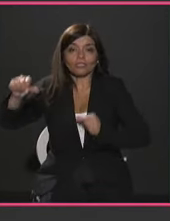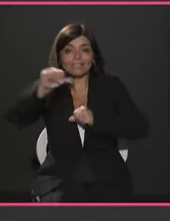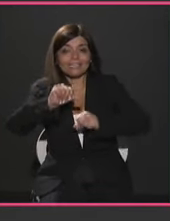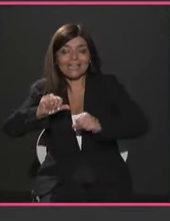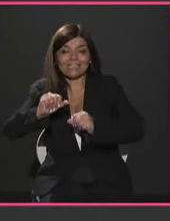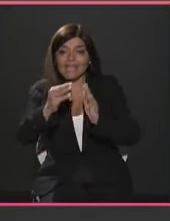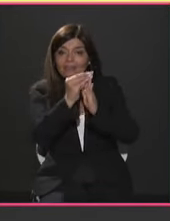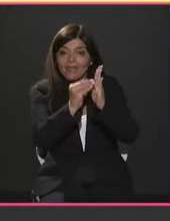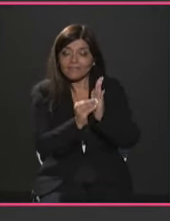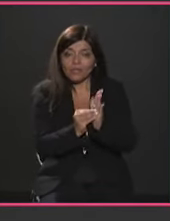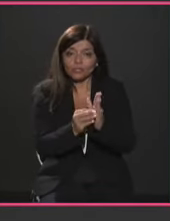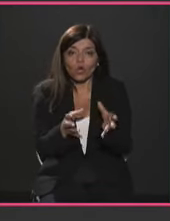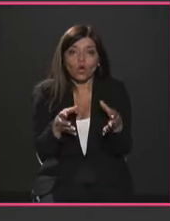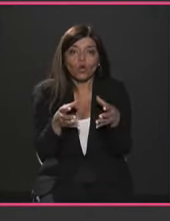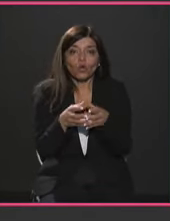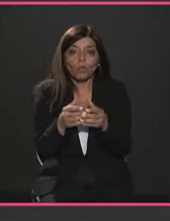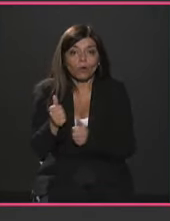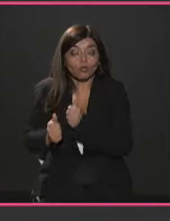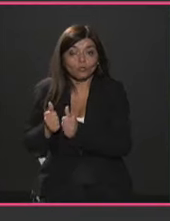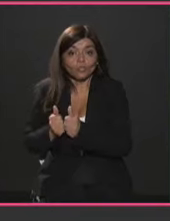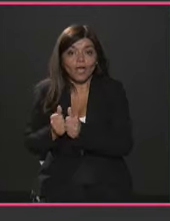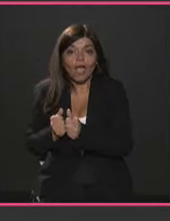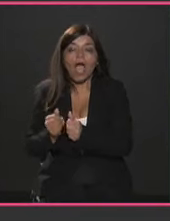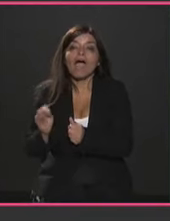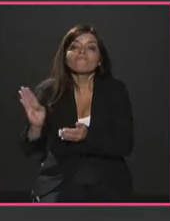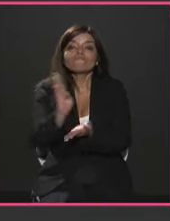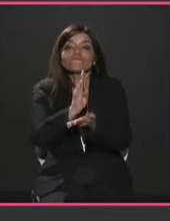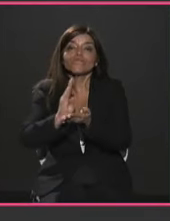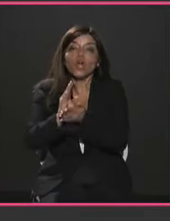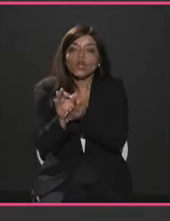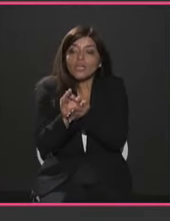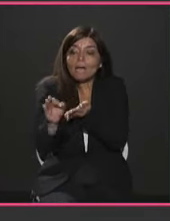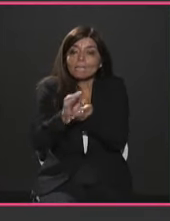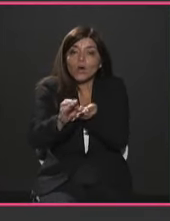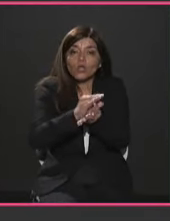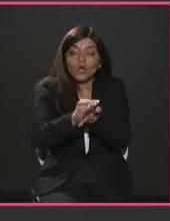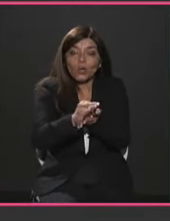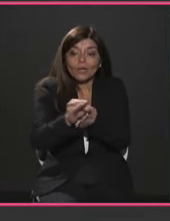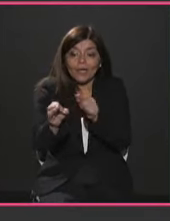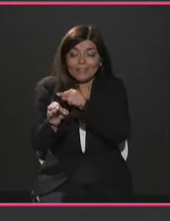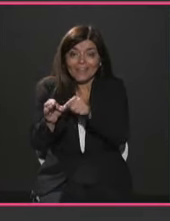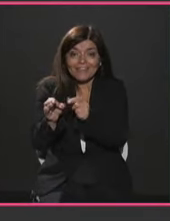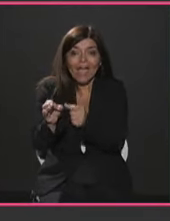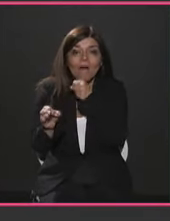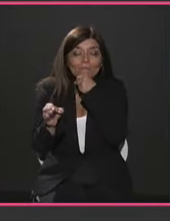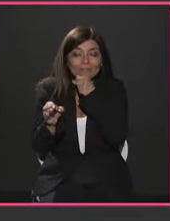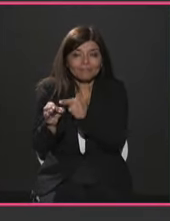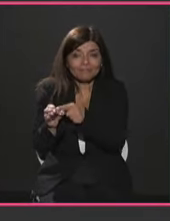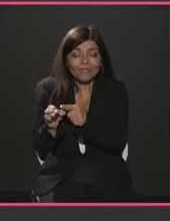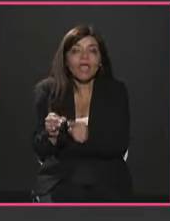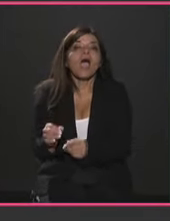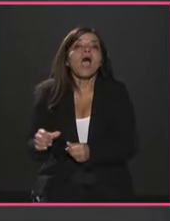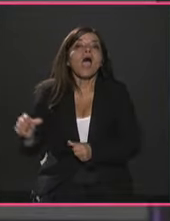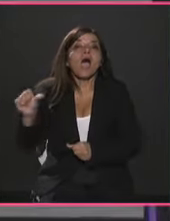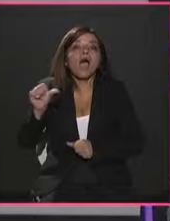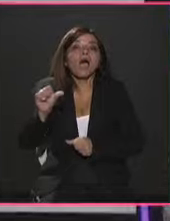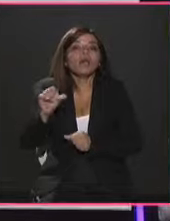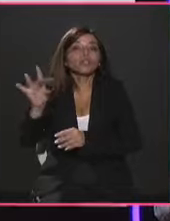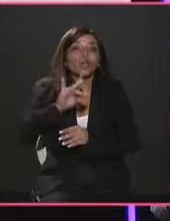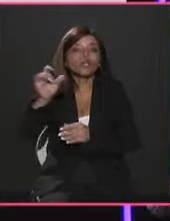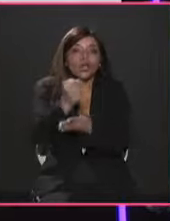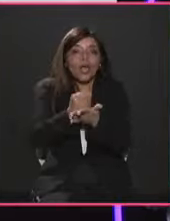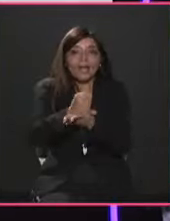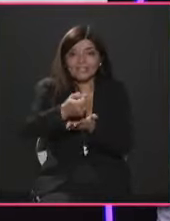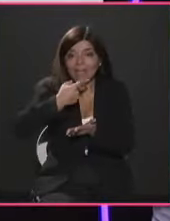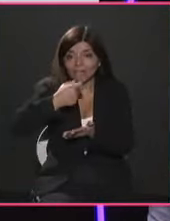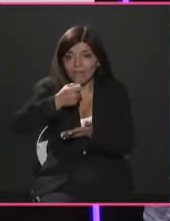datos el nuestro colega de biología molecular que son expertos en senescencia celular nuestros colegas de descubrimiento de fármacos que son los